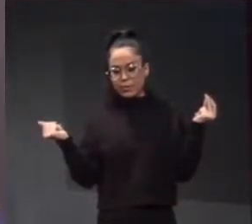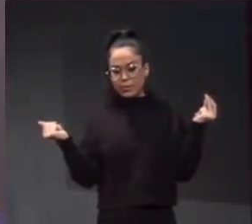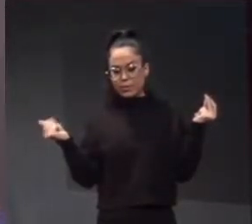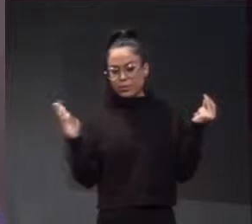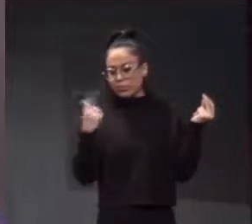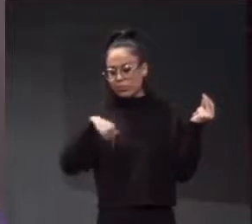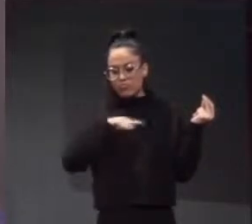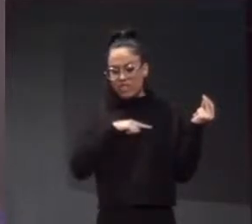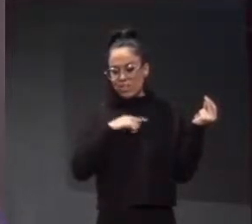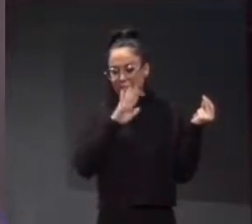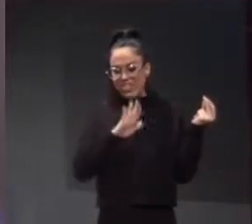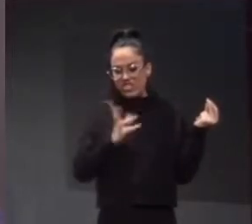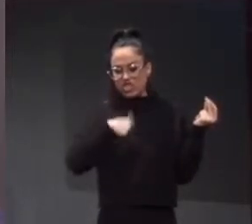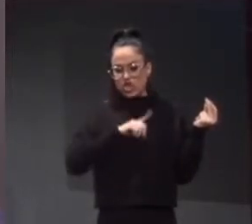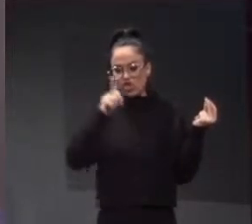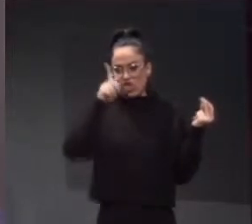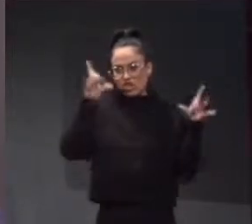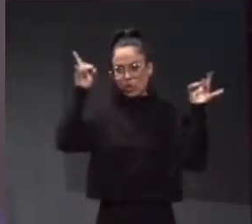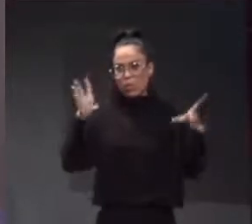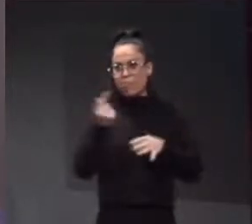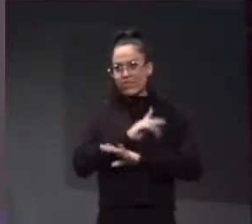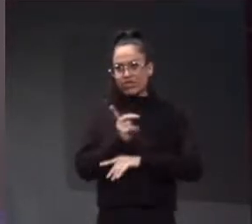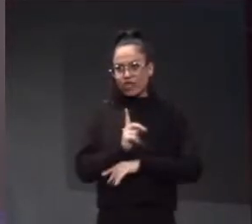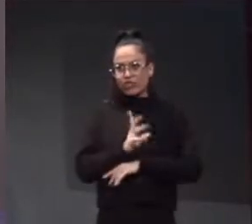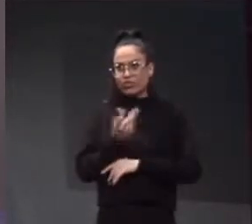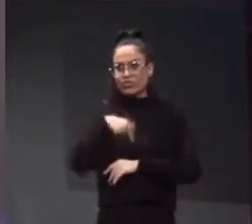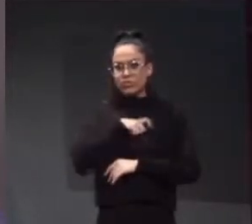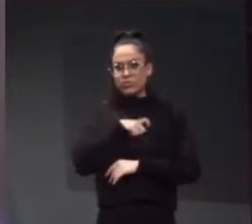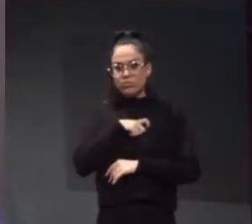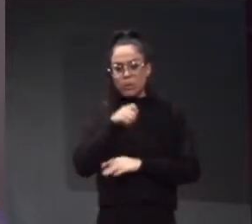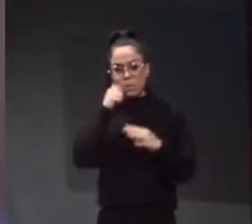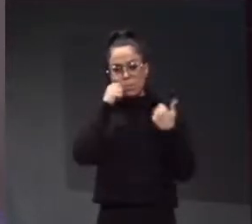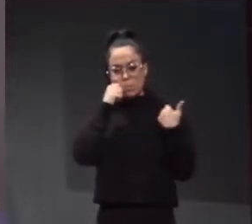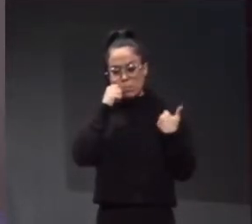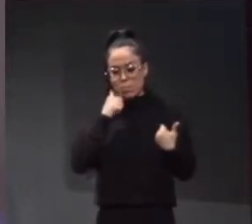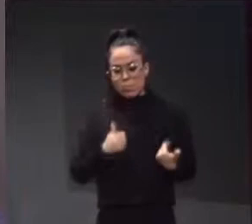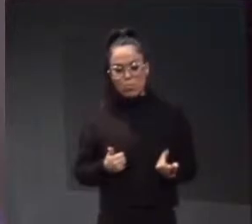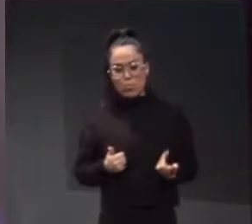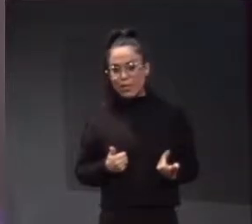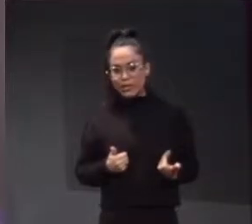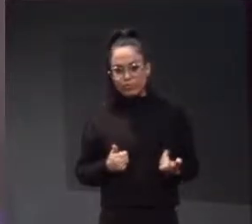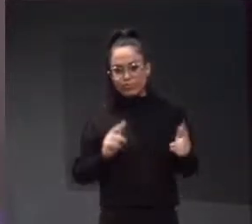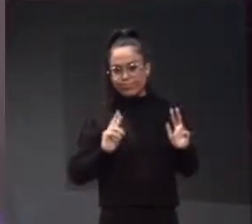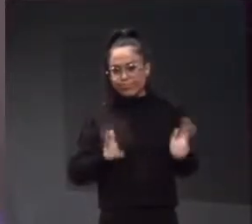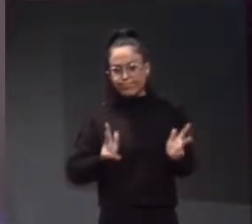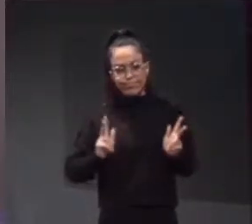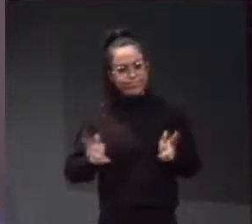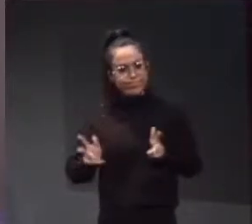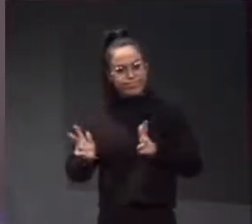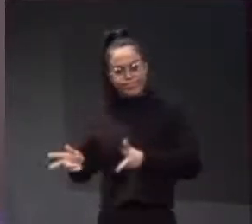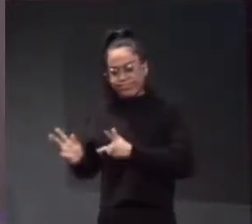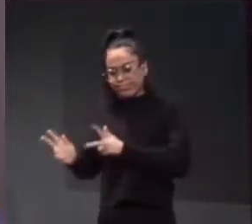impotentes y no lo somos pero nuestra especie no nos la cargamos nos la cargamos no sé